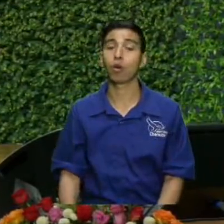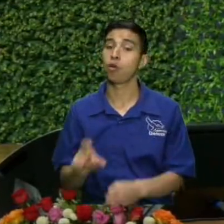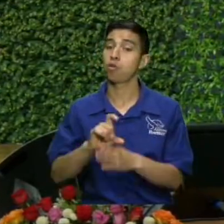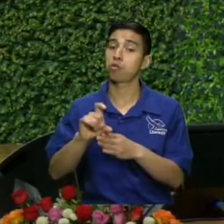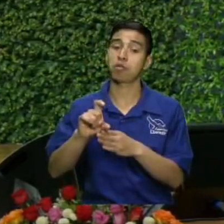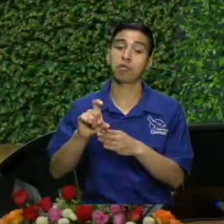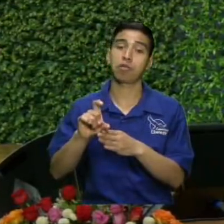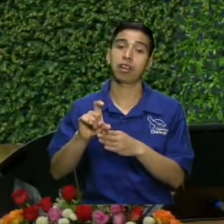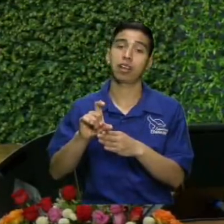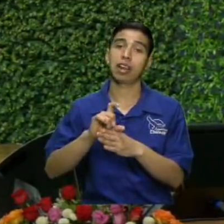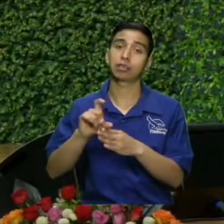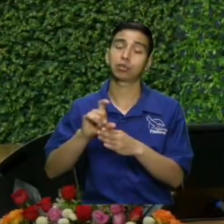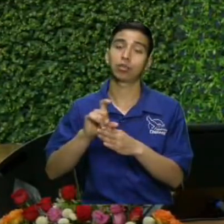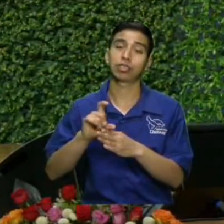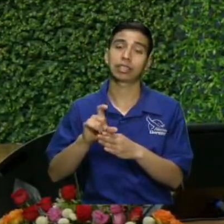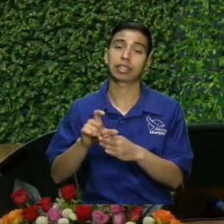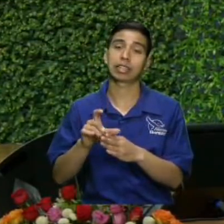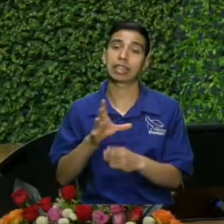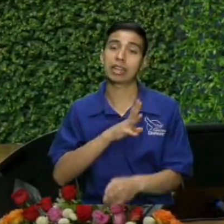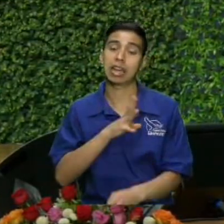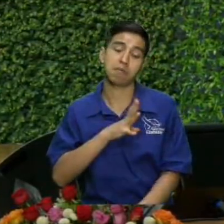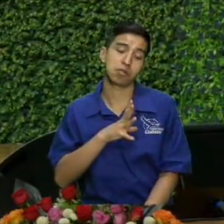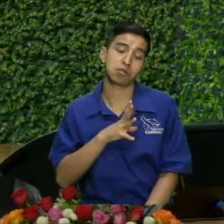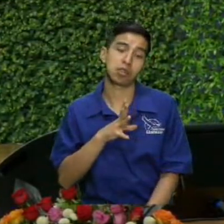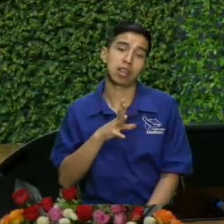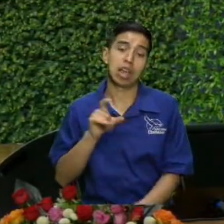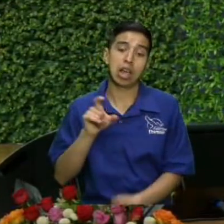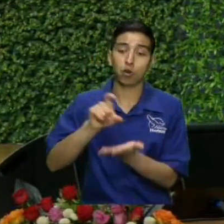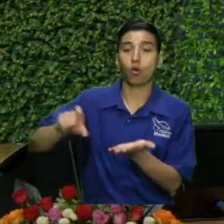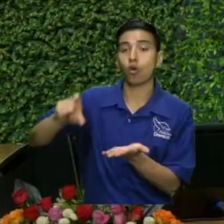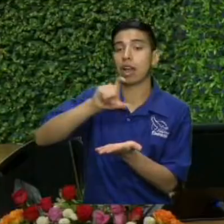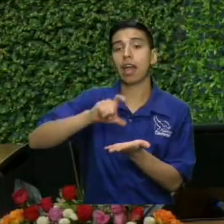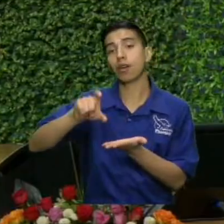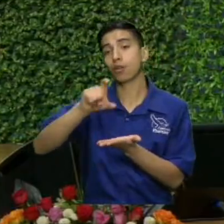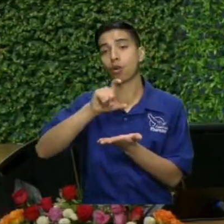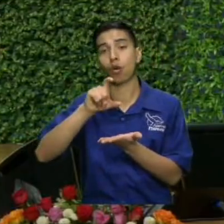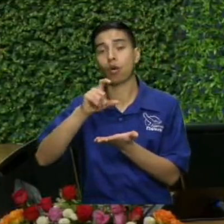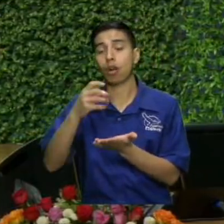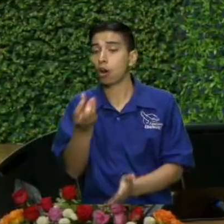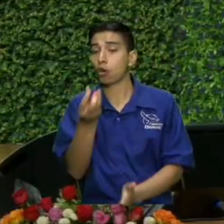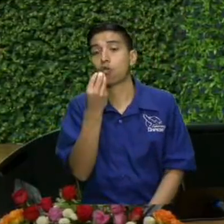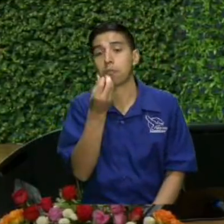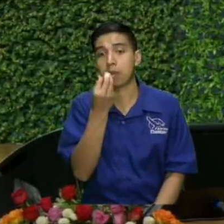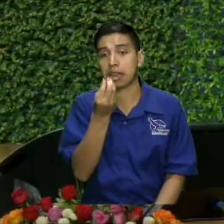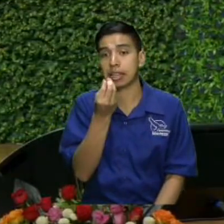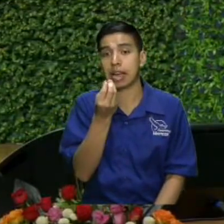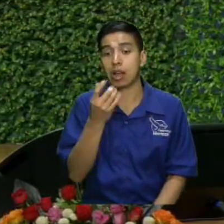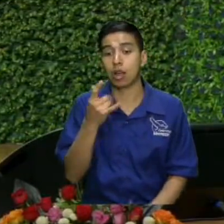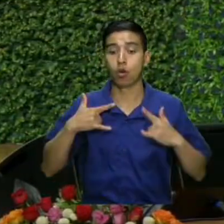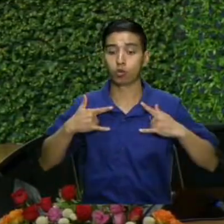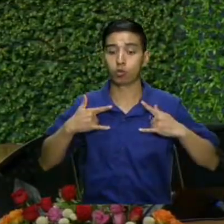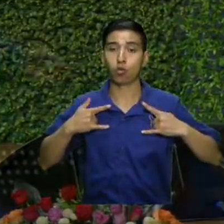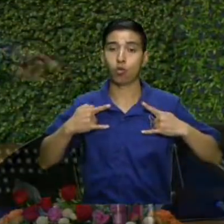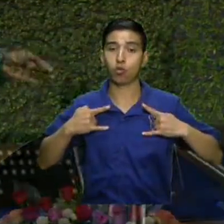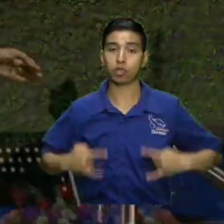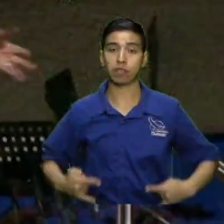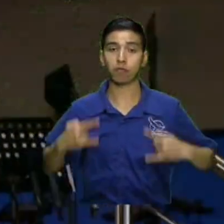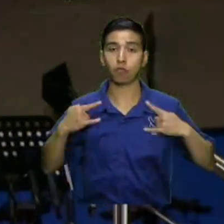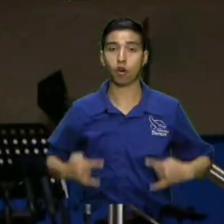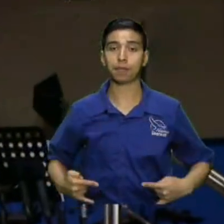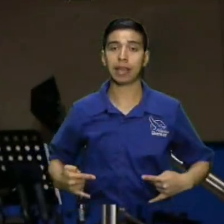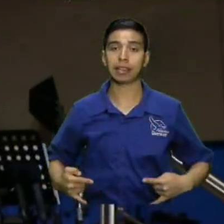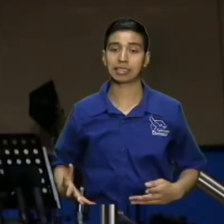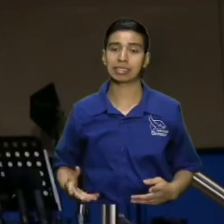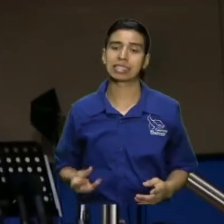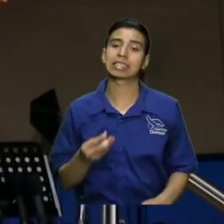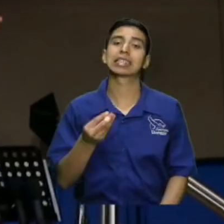¿Y los uniformes? ¿Y la comida? ¿Ya pensaste en eso? Pero como me acababa de hablar el Señor, yo